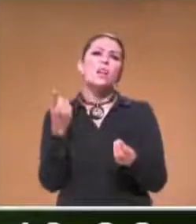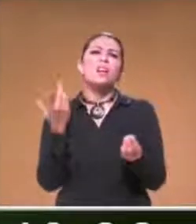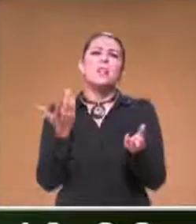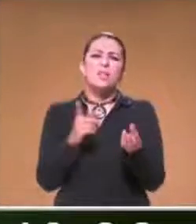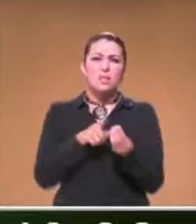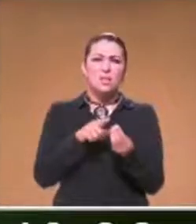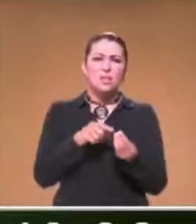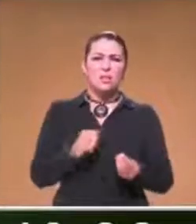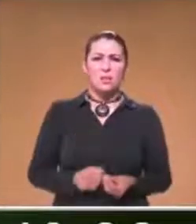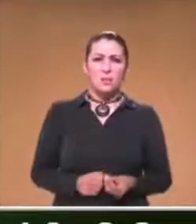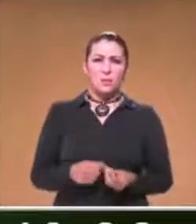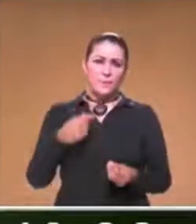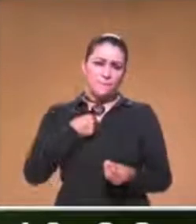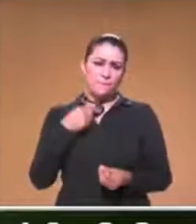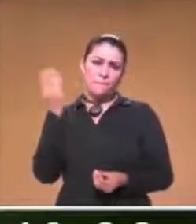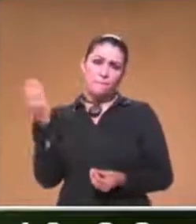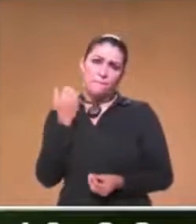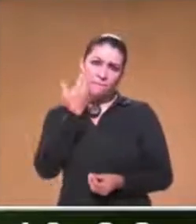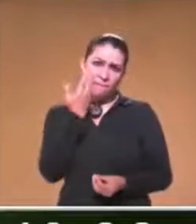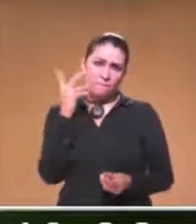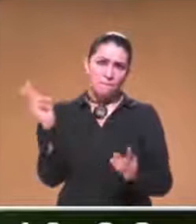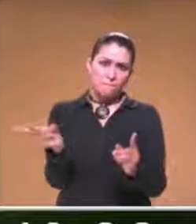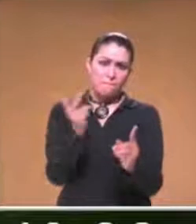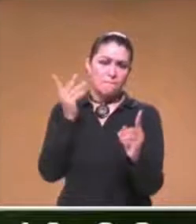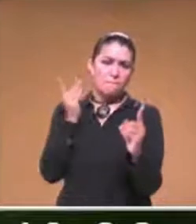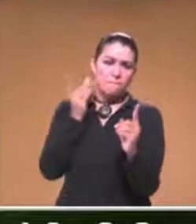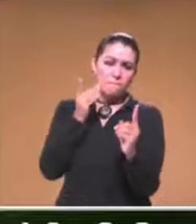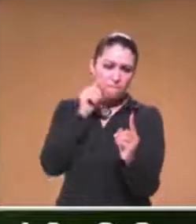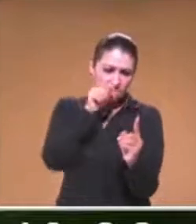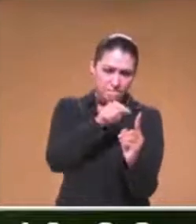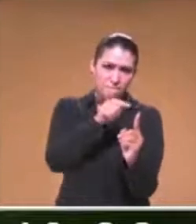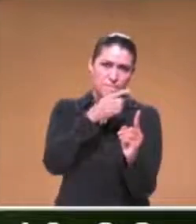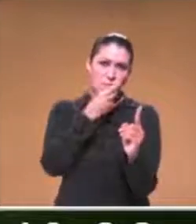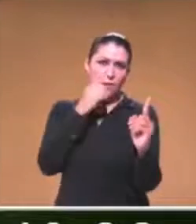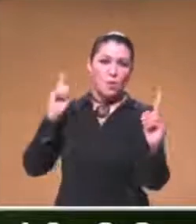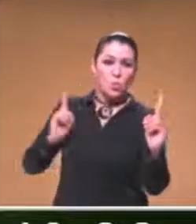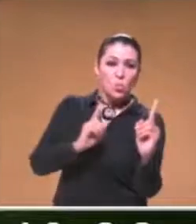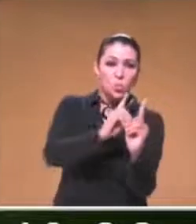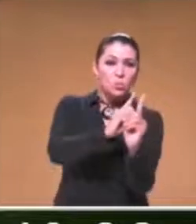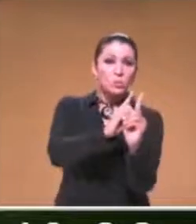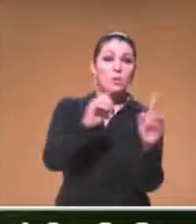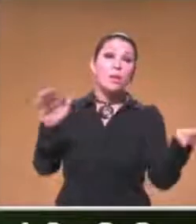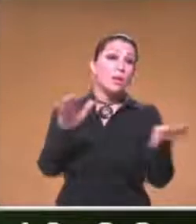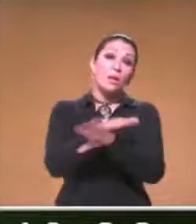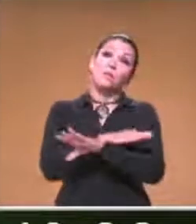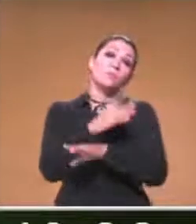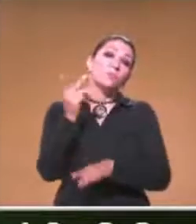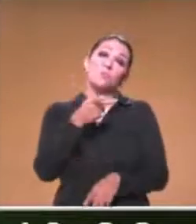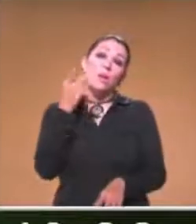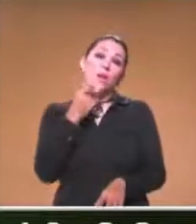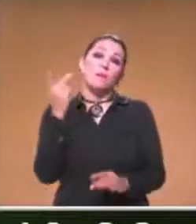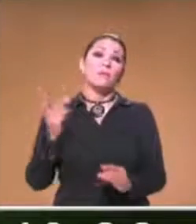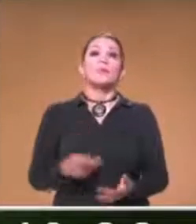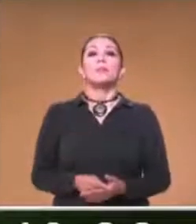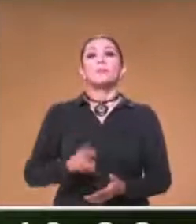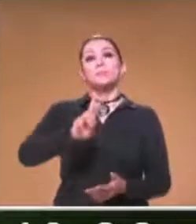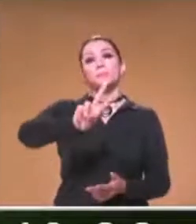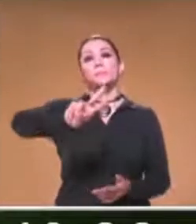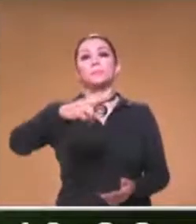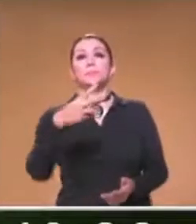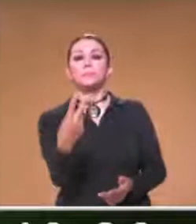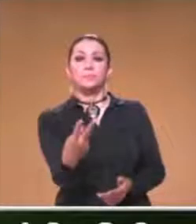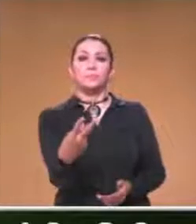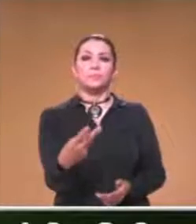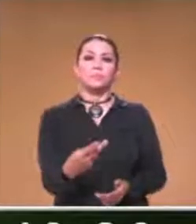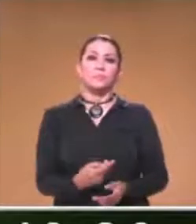ya conozco o tengo una idea, una noción de quién es la persona, solo cambio el orden de las palabras. Lo voy a invertir y voy a